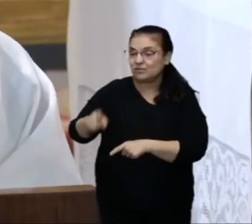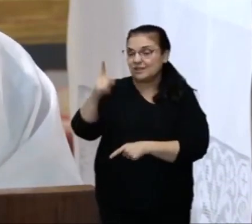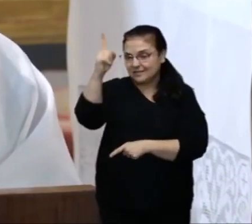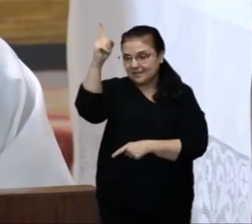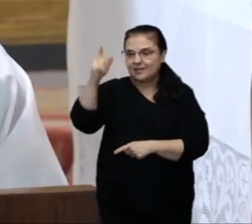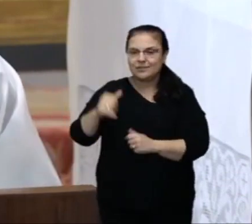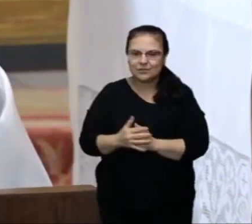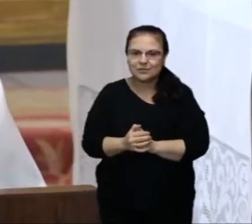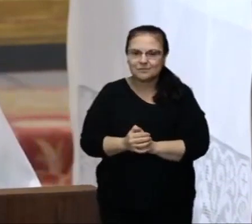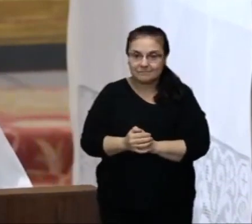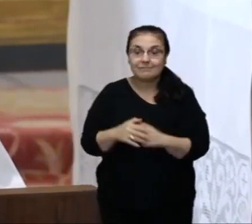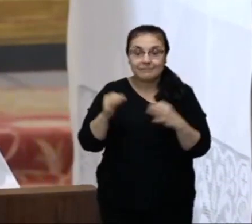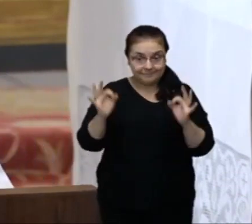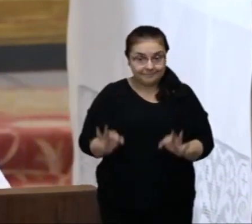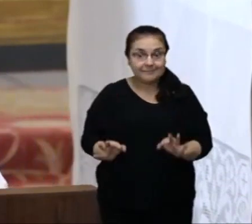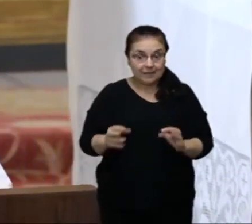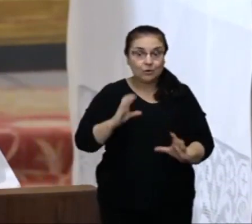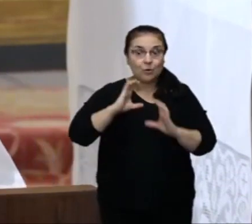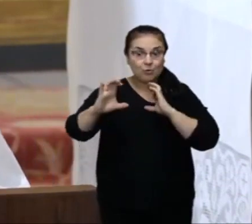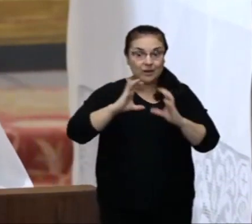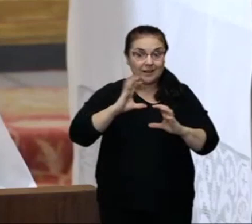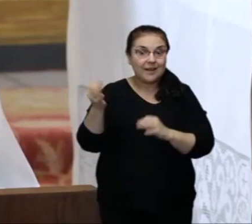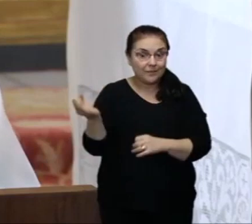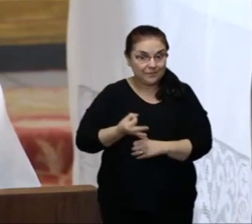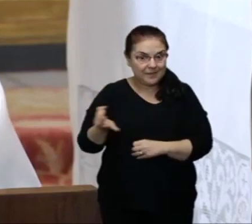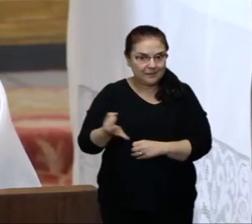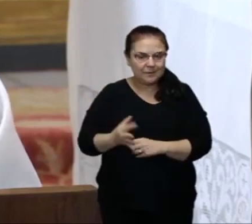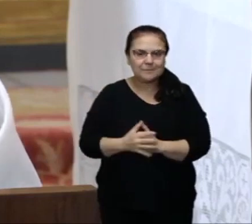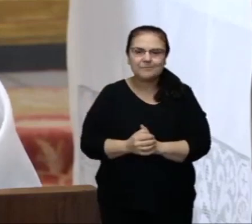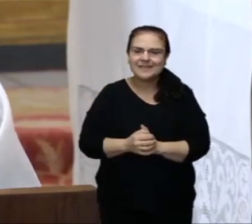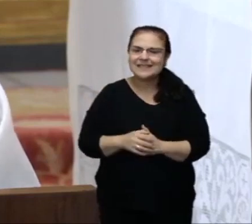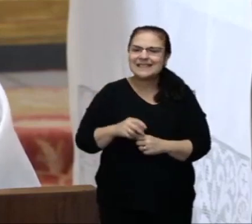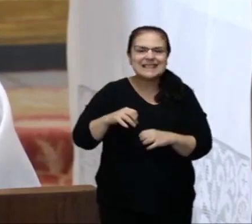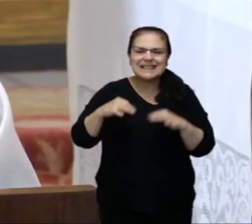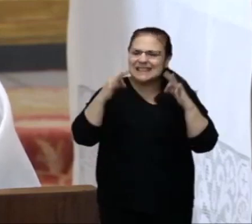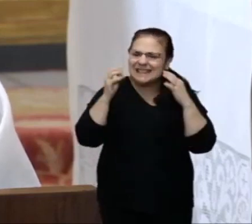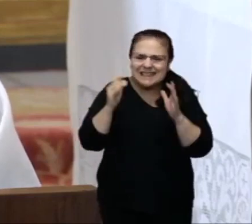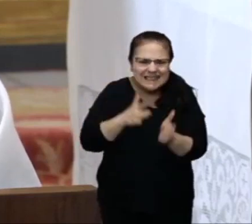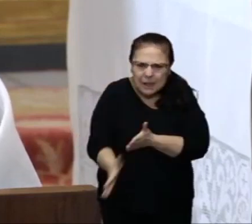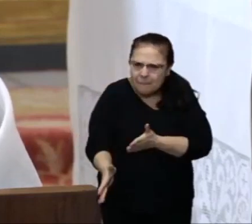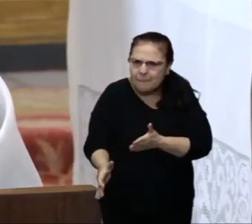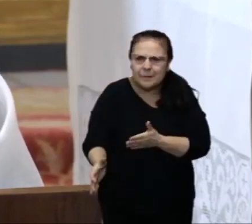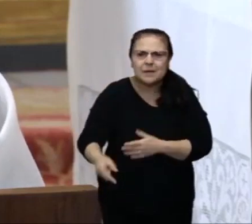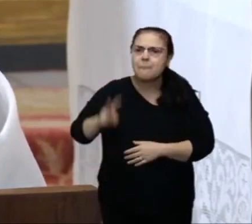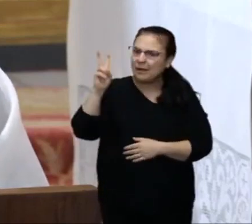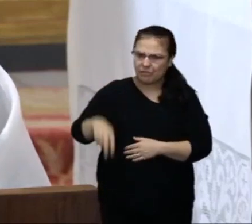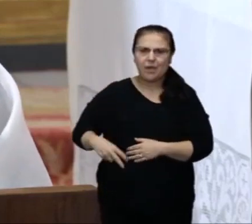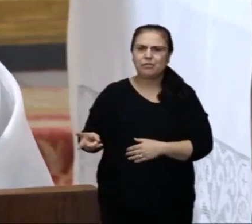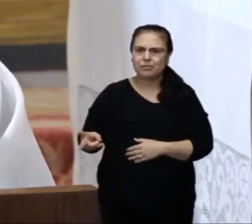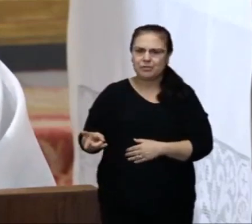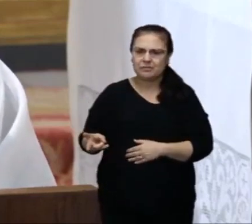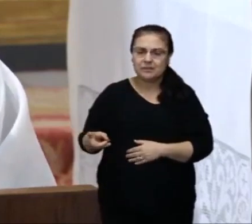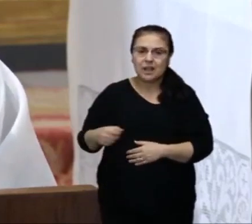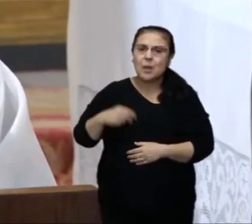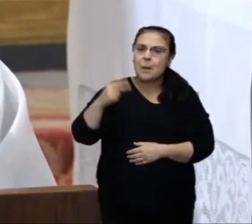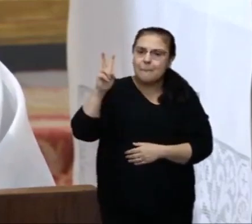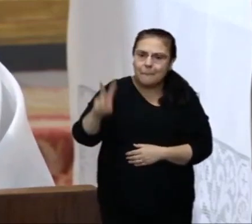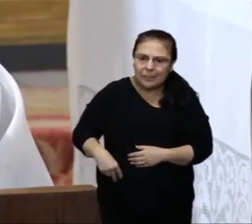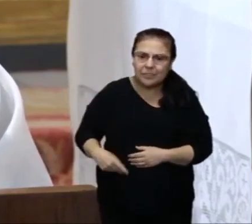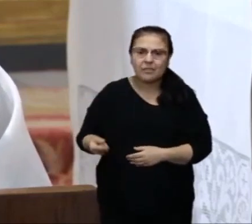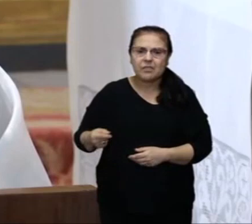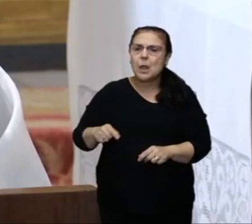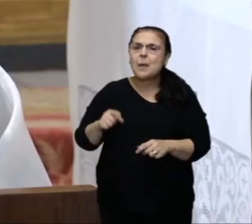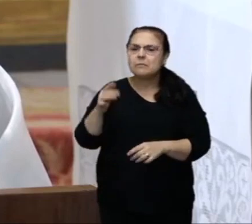Dios, que es lo que tenemos que comunicar, sea siempre verdad. Defendamos la verdad, denunciemos